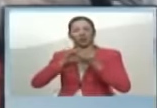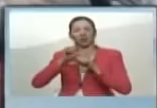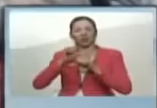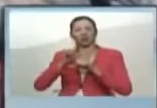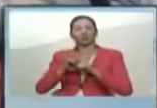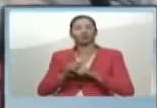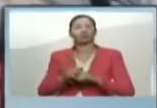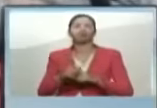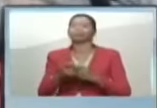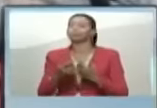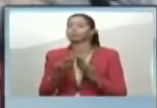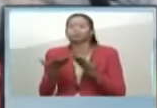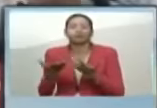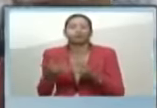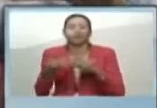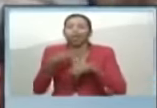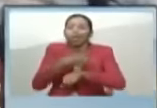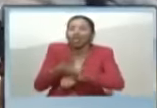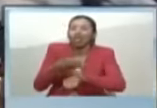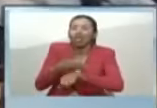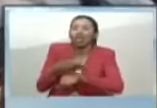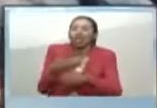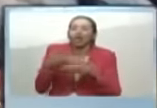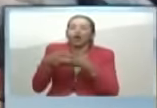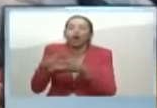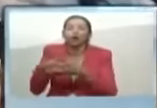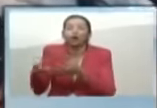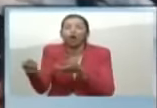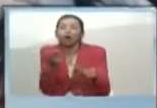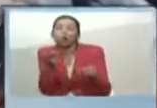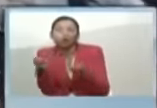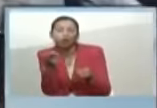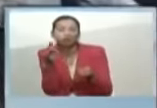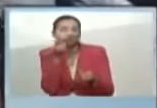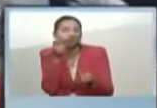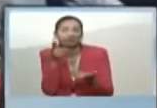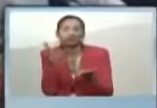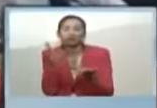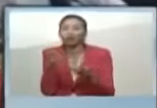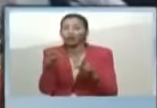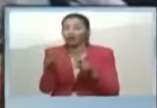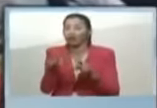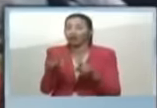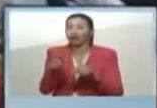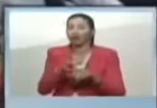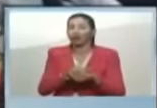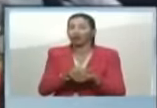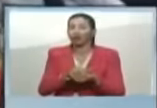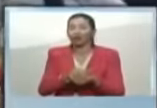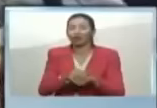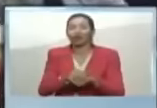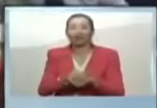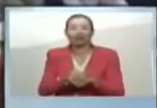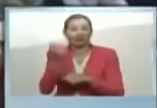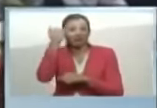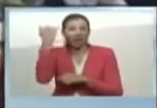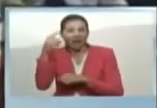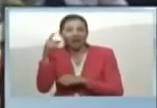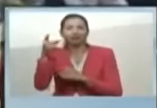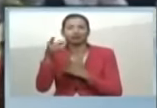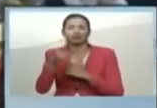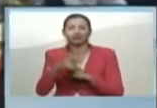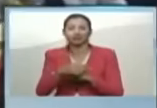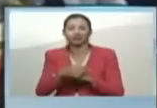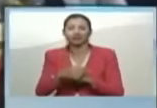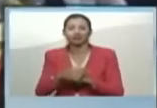del burocratismo, que opera como constructo mental y que está empotrado